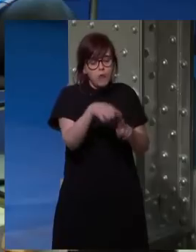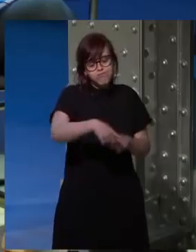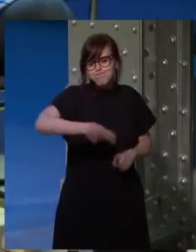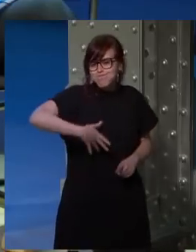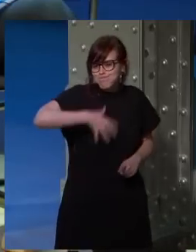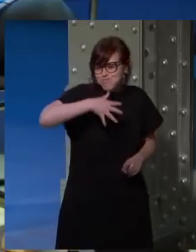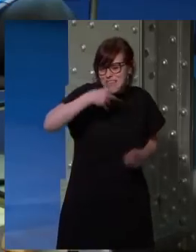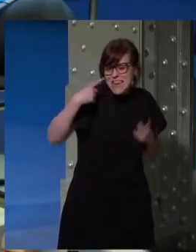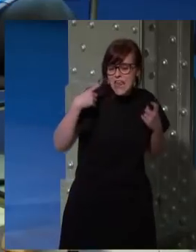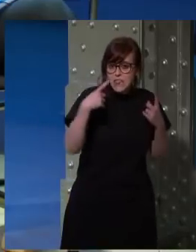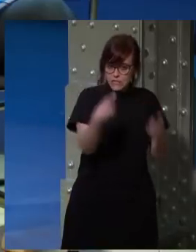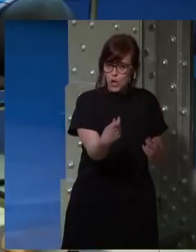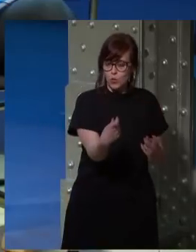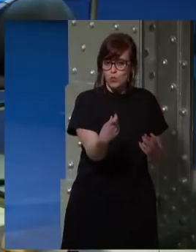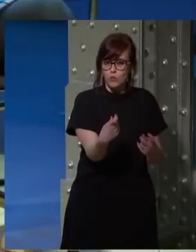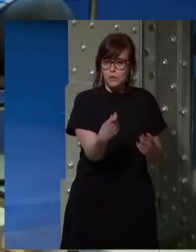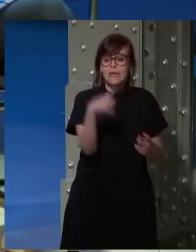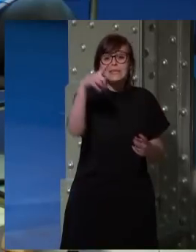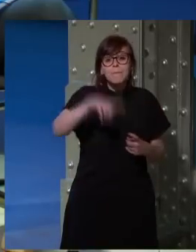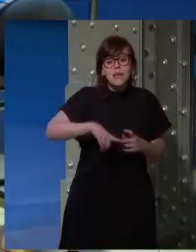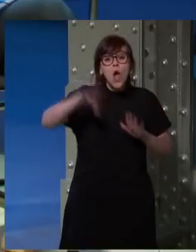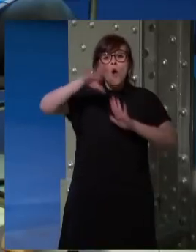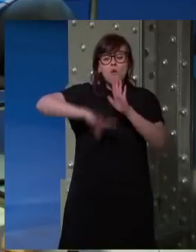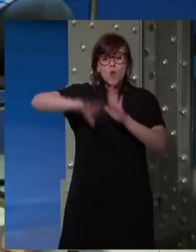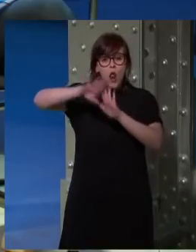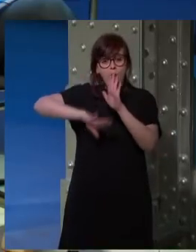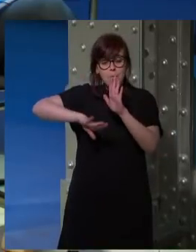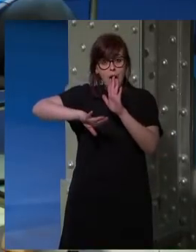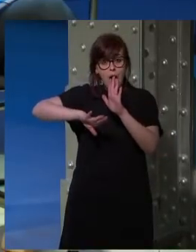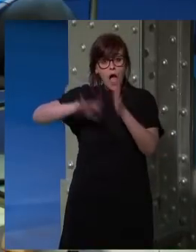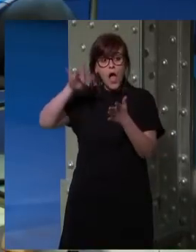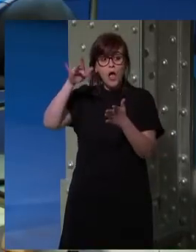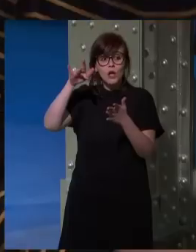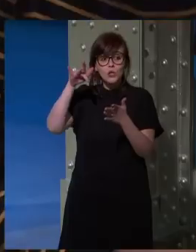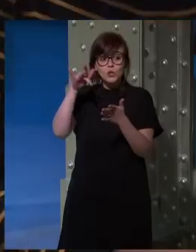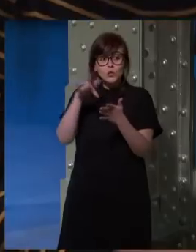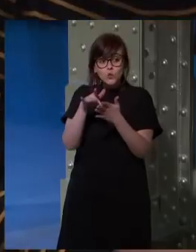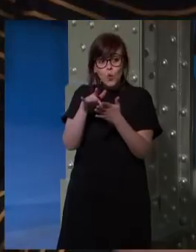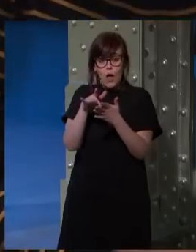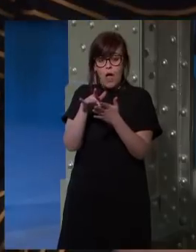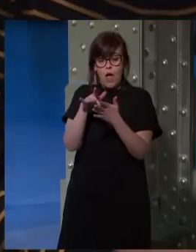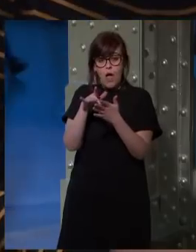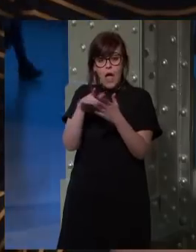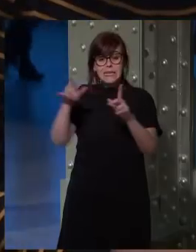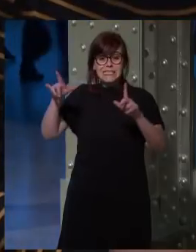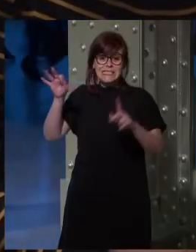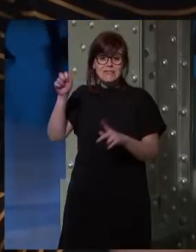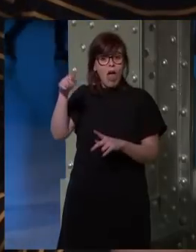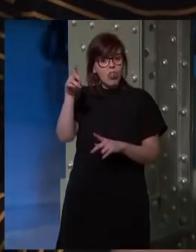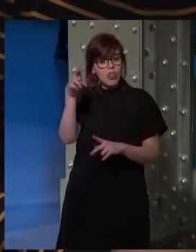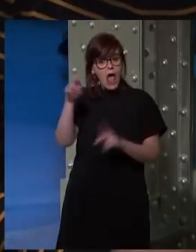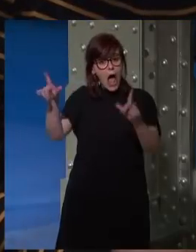y es muy necesario que se hagan programas como el que está haciendo Sandra